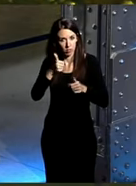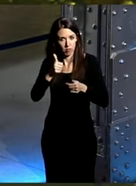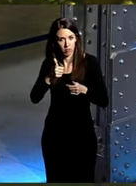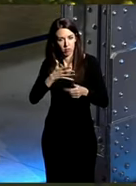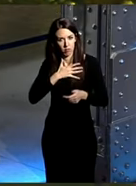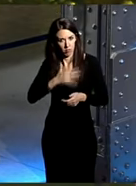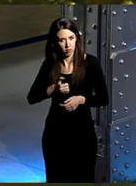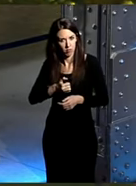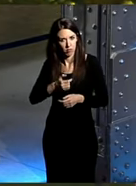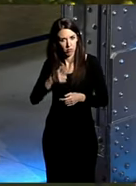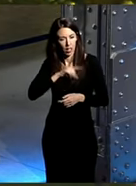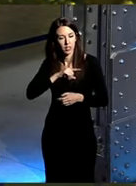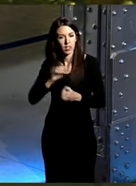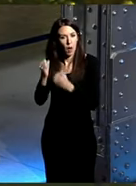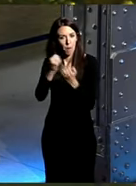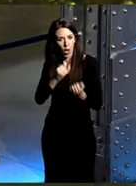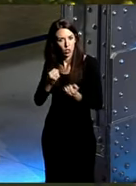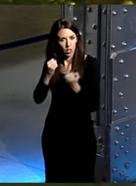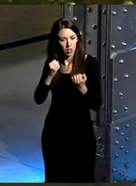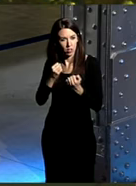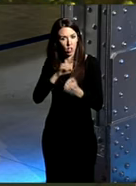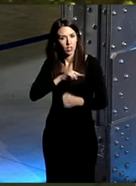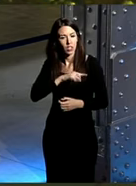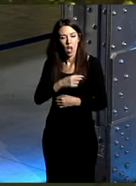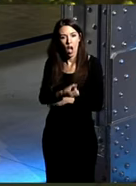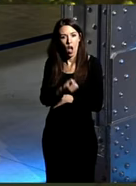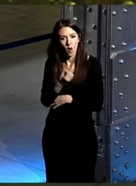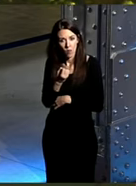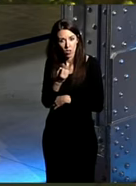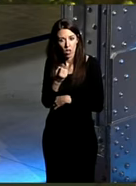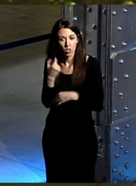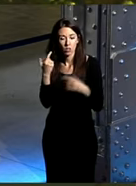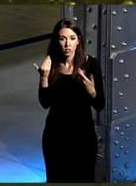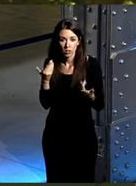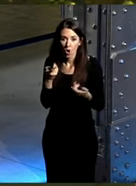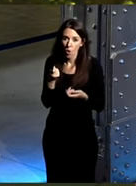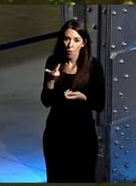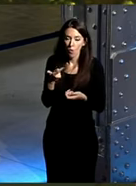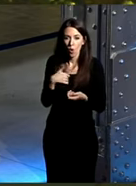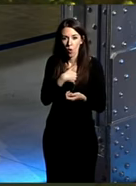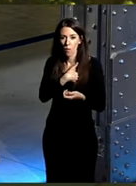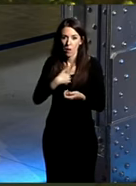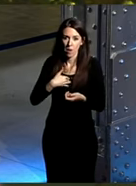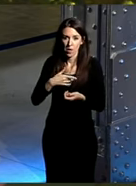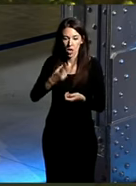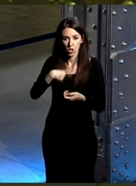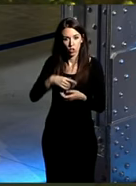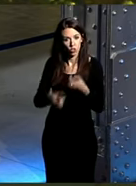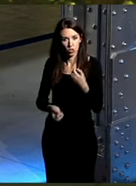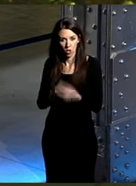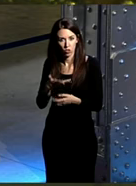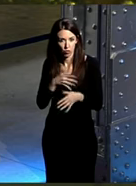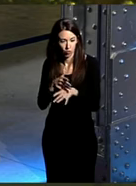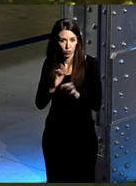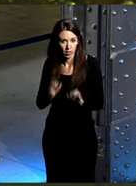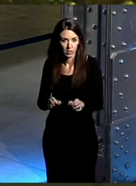se atrevan, se sientan protegidos, se sientan apoyados, y es un poco el papel que nosotros estamos queriendo